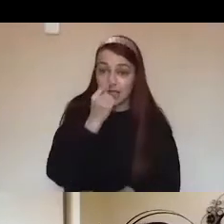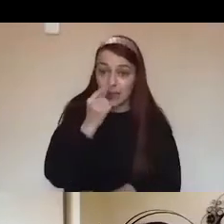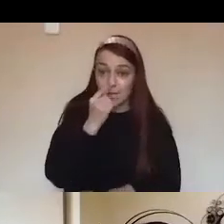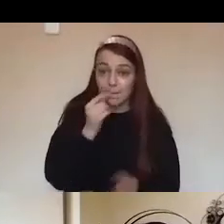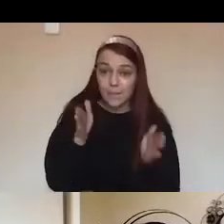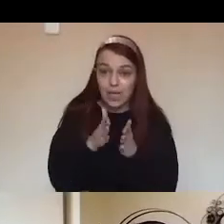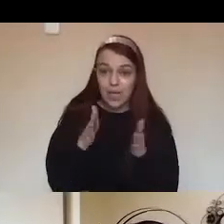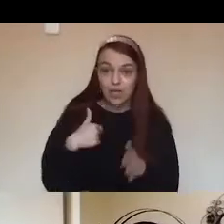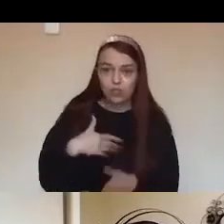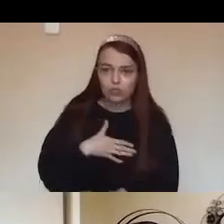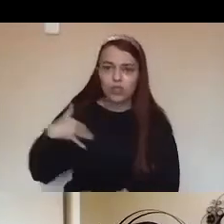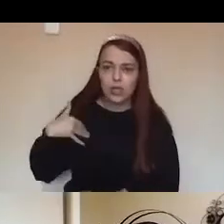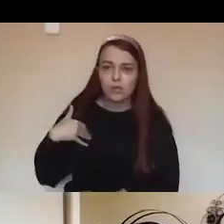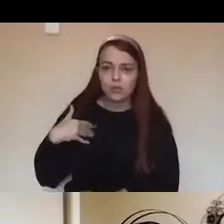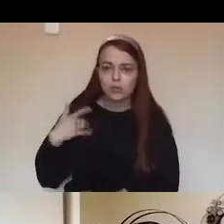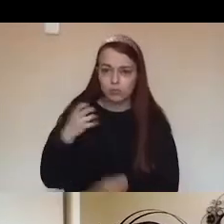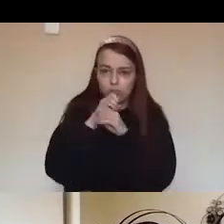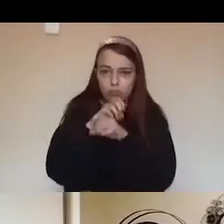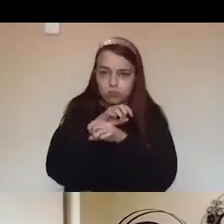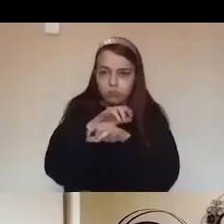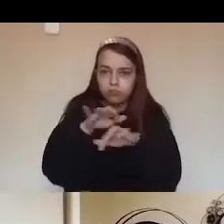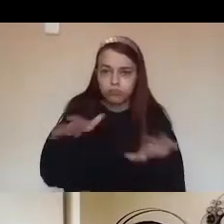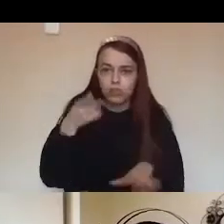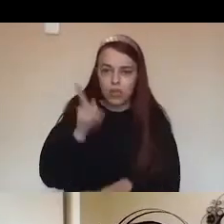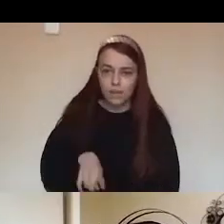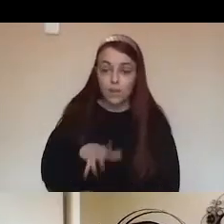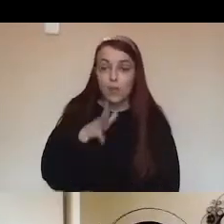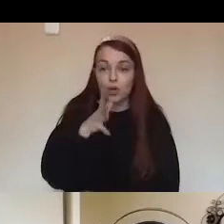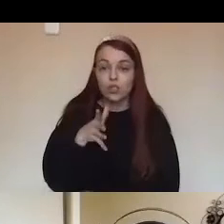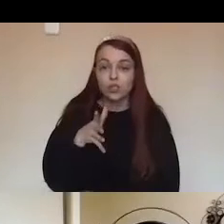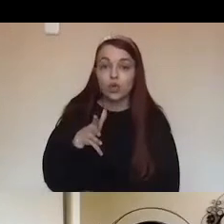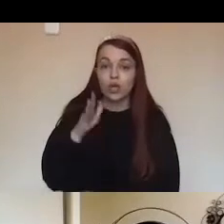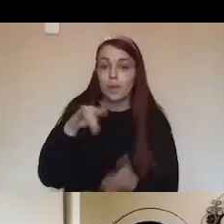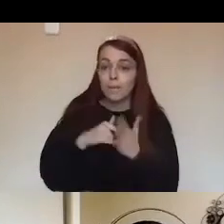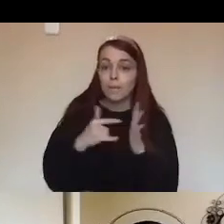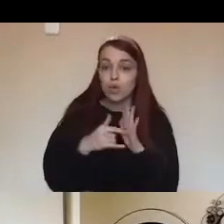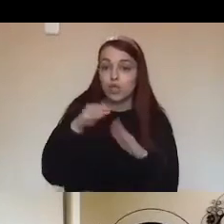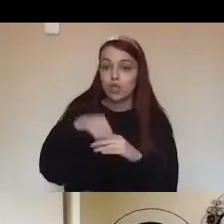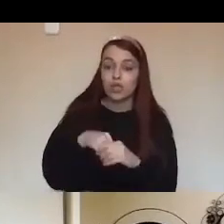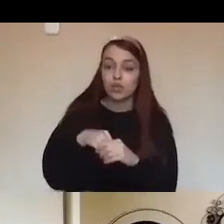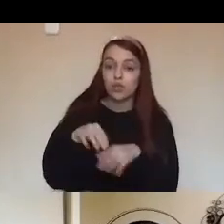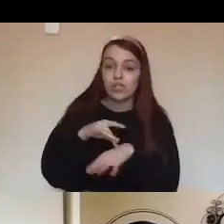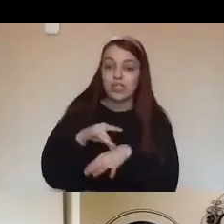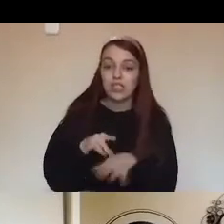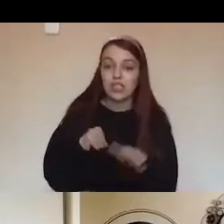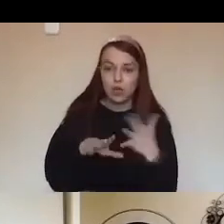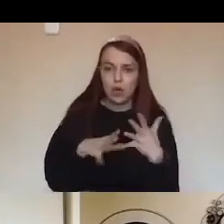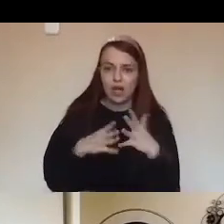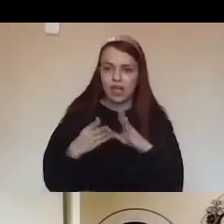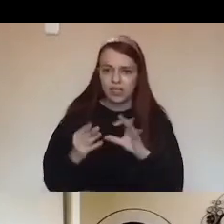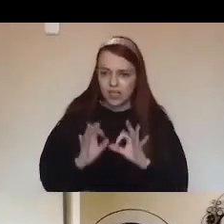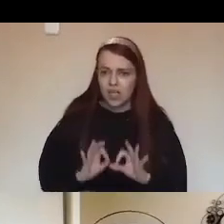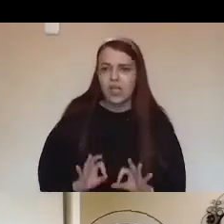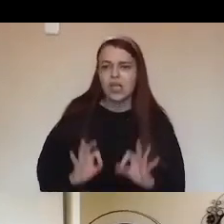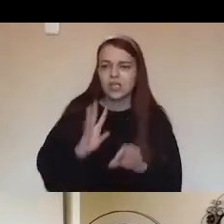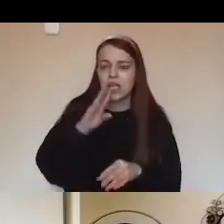poder difundir. Es por eso que generamos con este mismo proyecto un sendero accesible muy particular que está dentro de